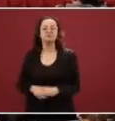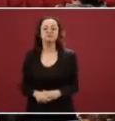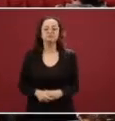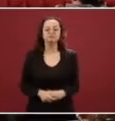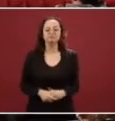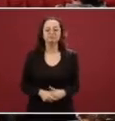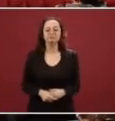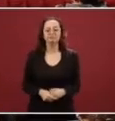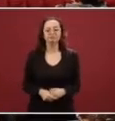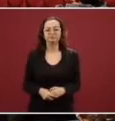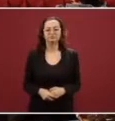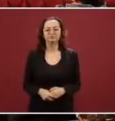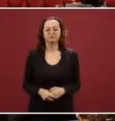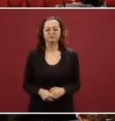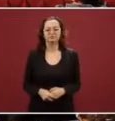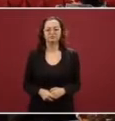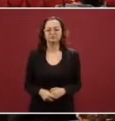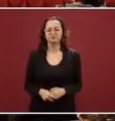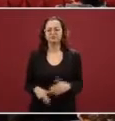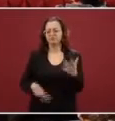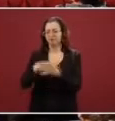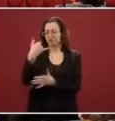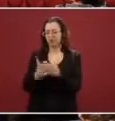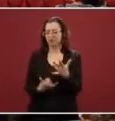En la ejecución del proyecto, la Secretaría de Defensa